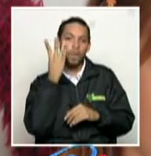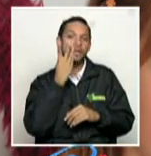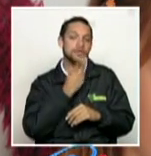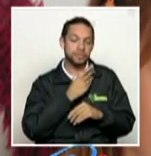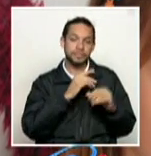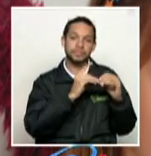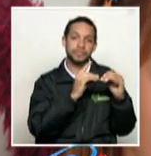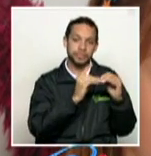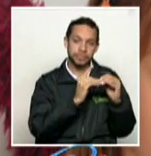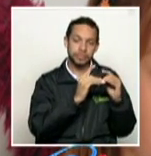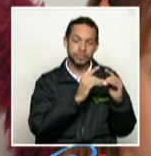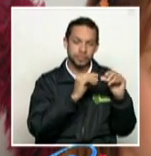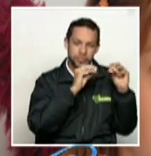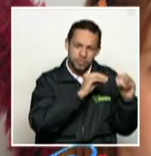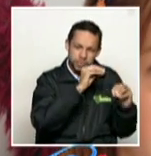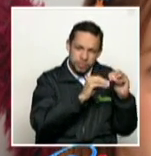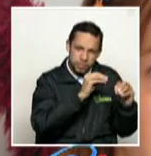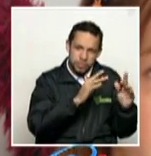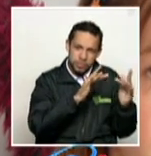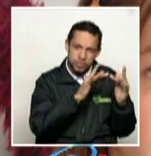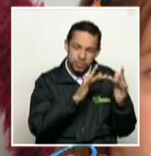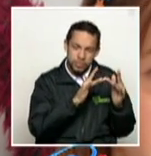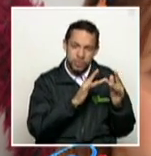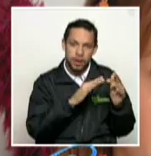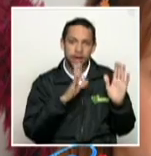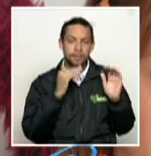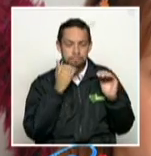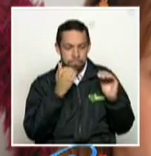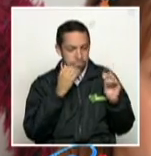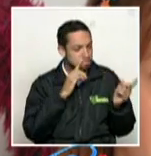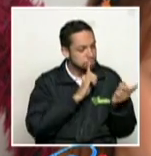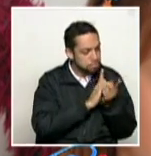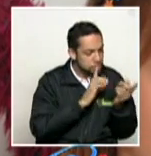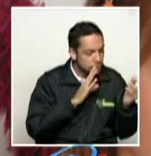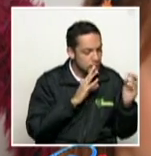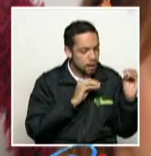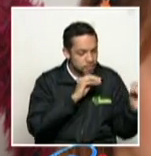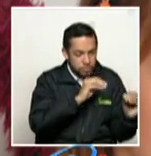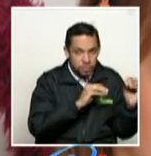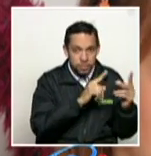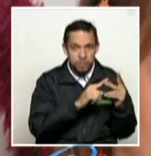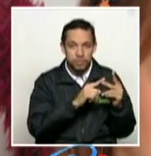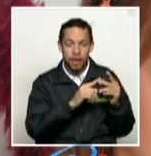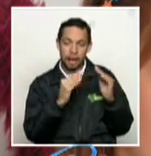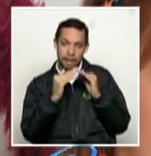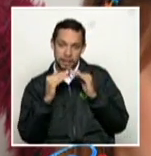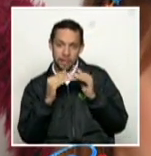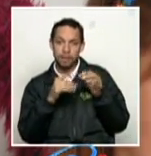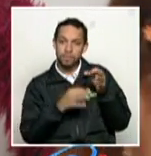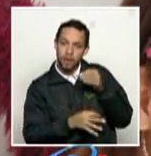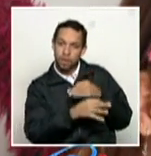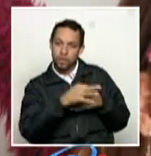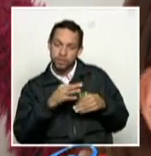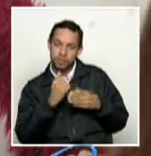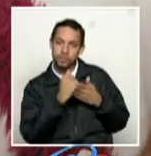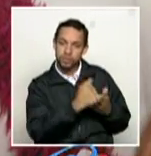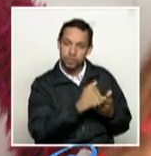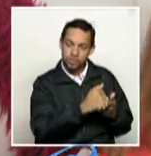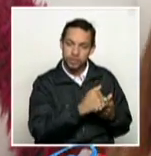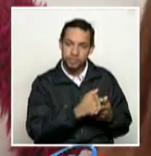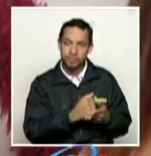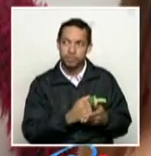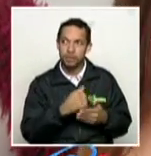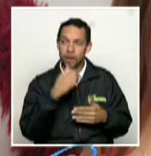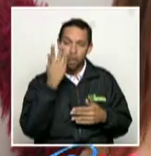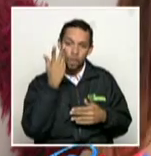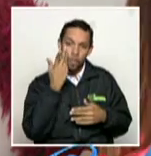se vio ninguna mejoría. Yo procedí pues manejarla en mi casa. A los